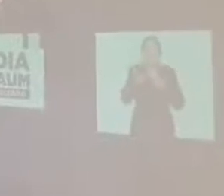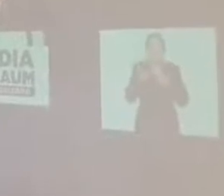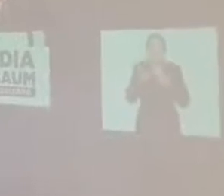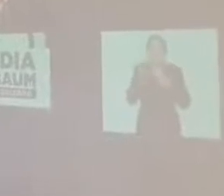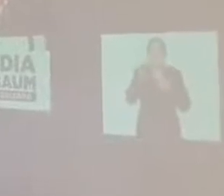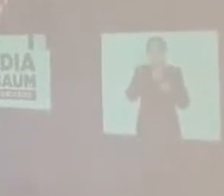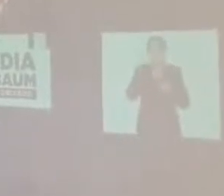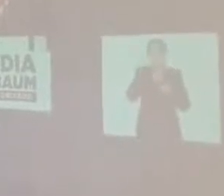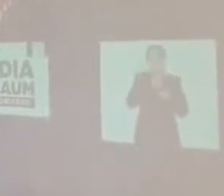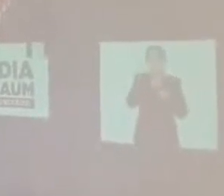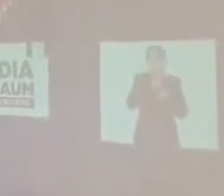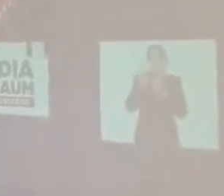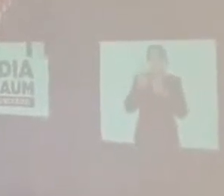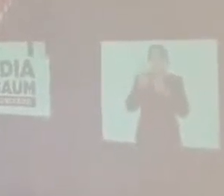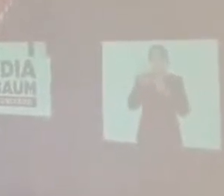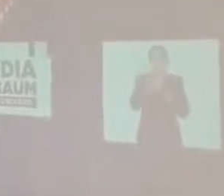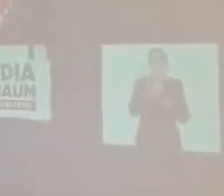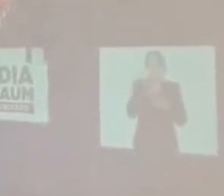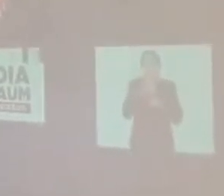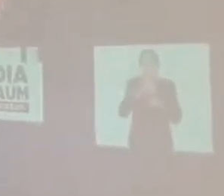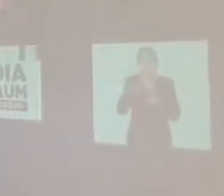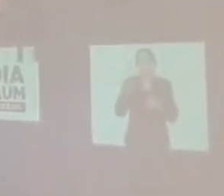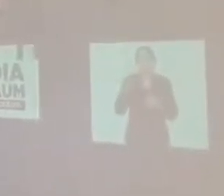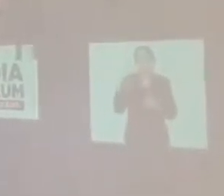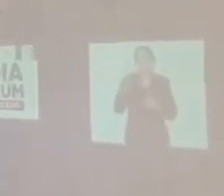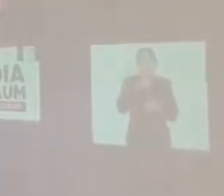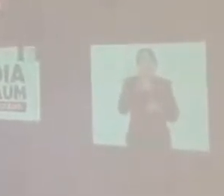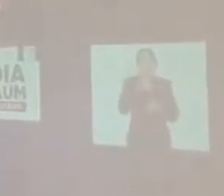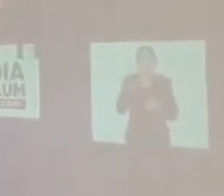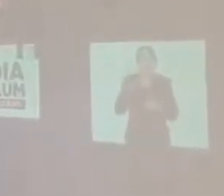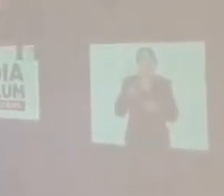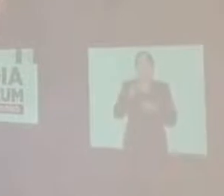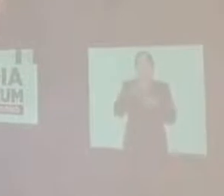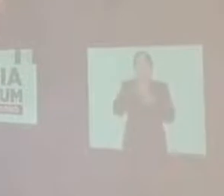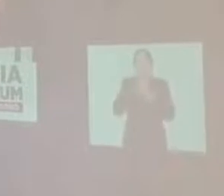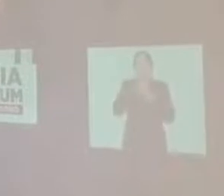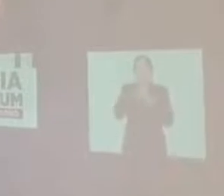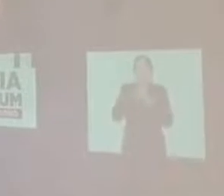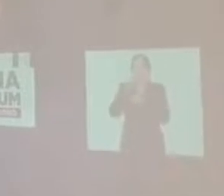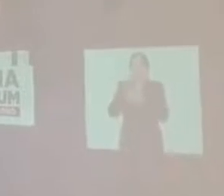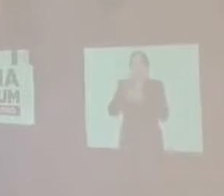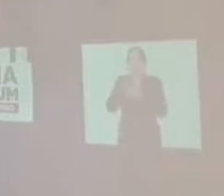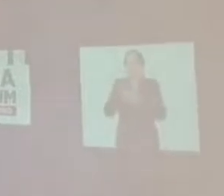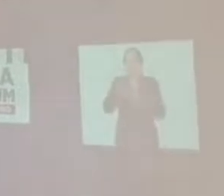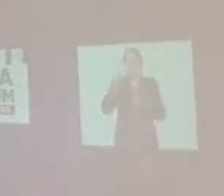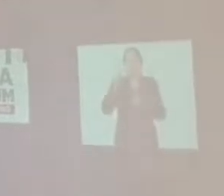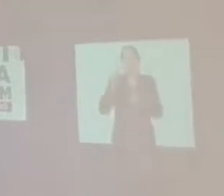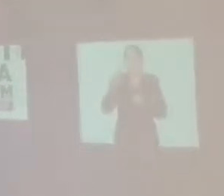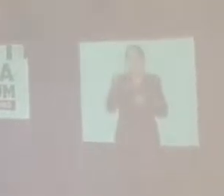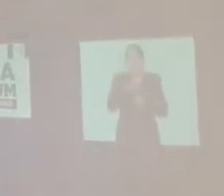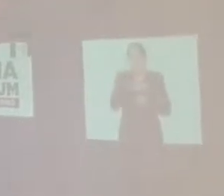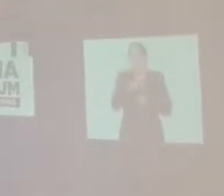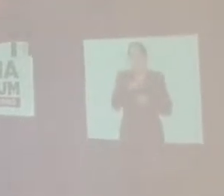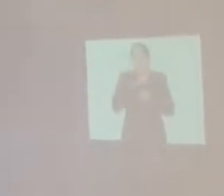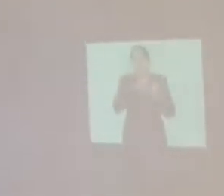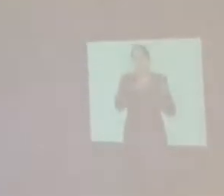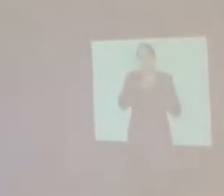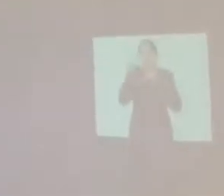que diariamente refrenda su compromiso con las audiencias, hacer una televisión pública cada vez más